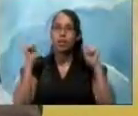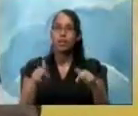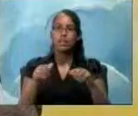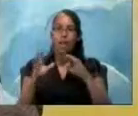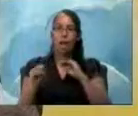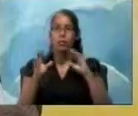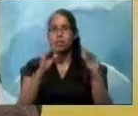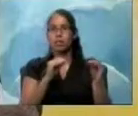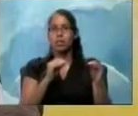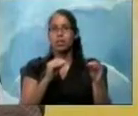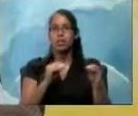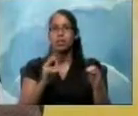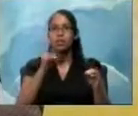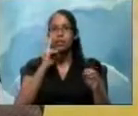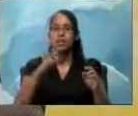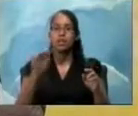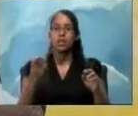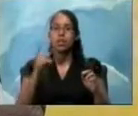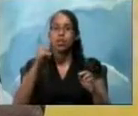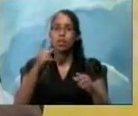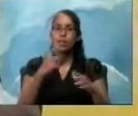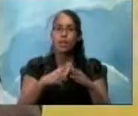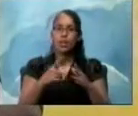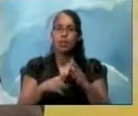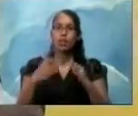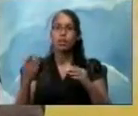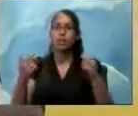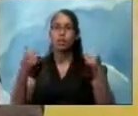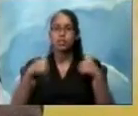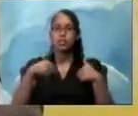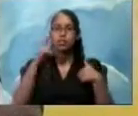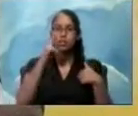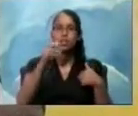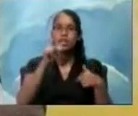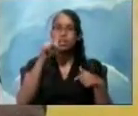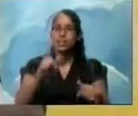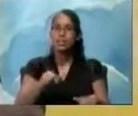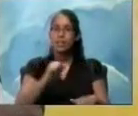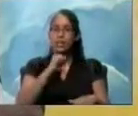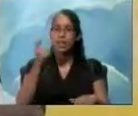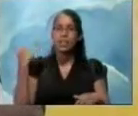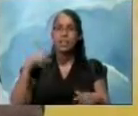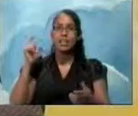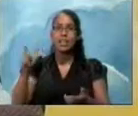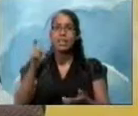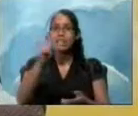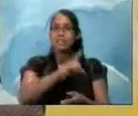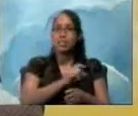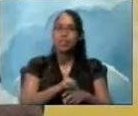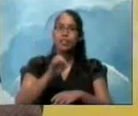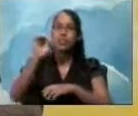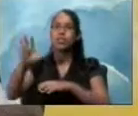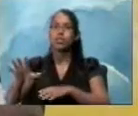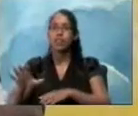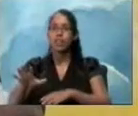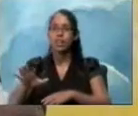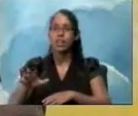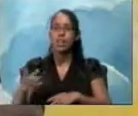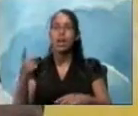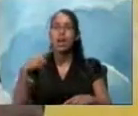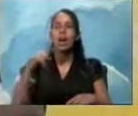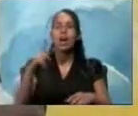hablar. Fíjense que una de las cosas que yo observo acá era que tenía necesidad de soltarle. Hay